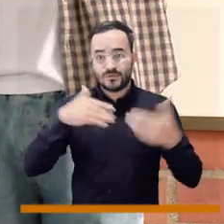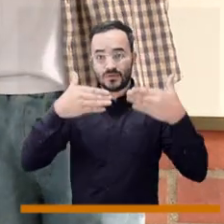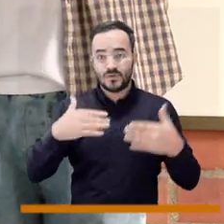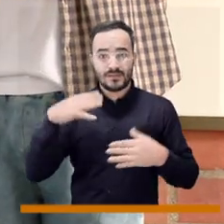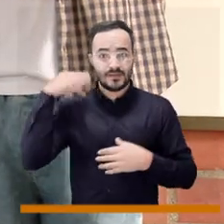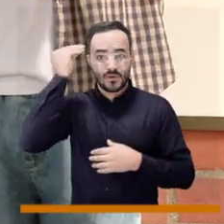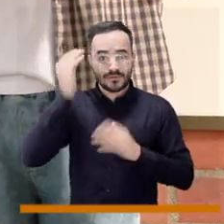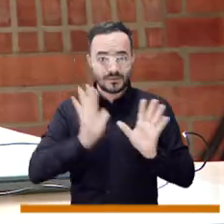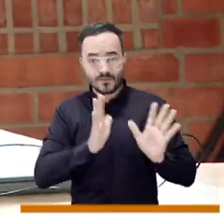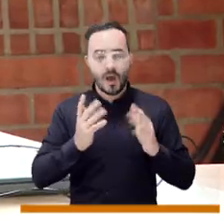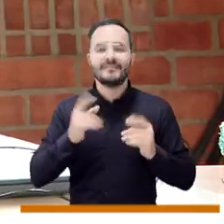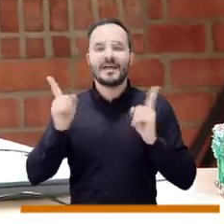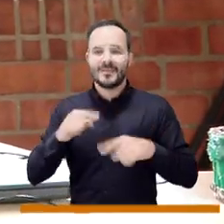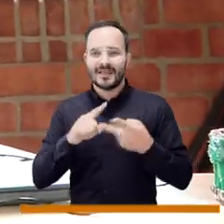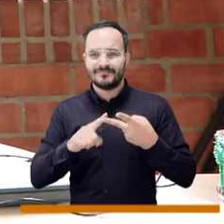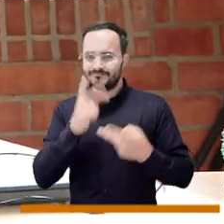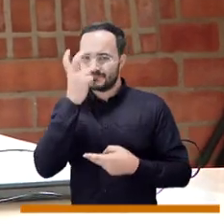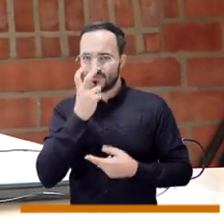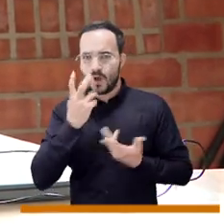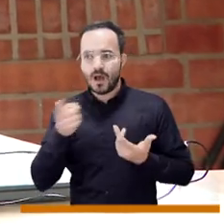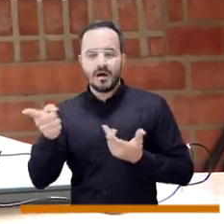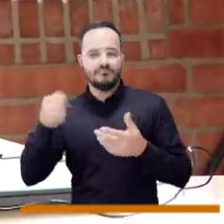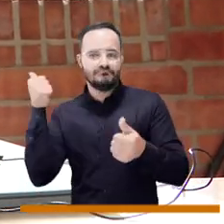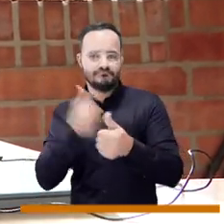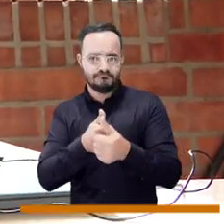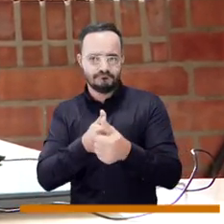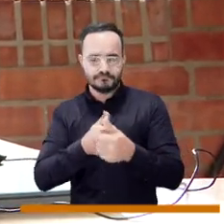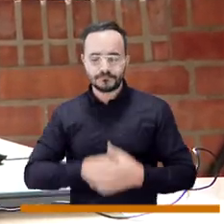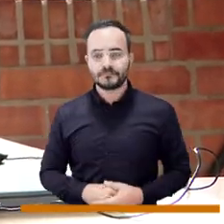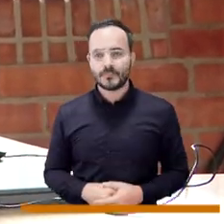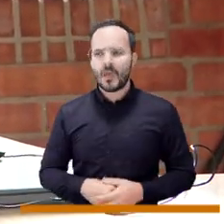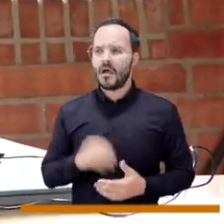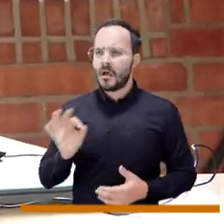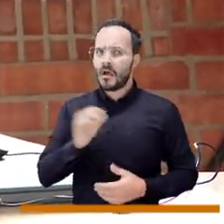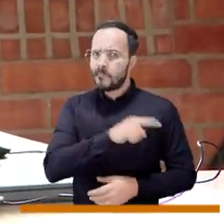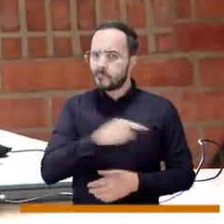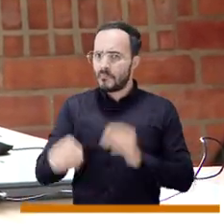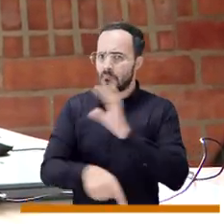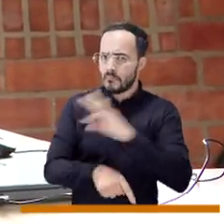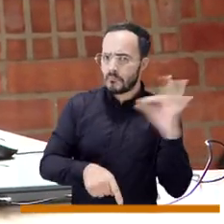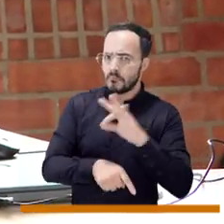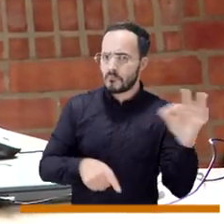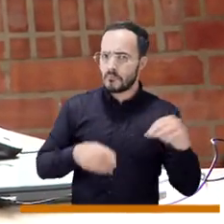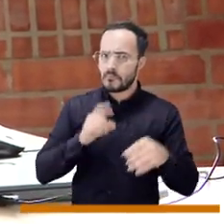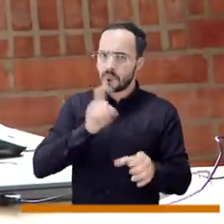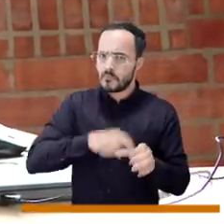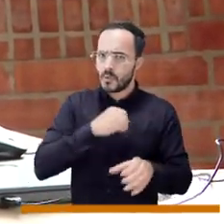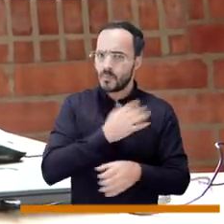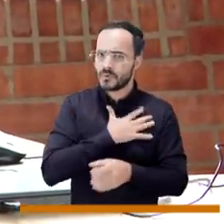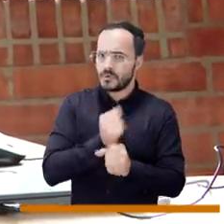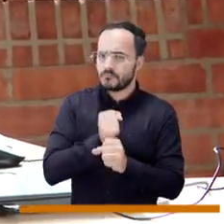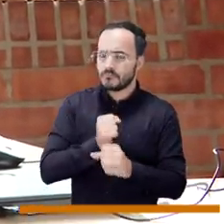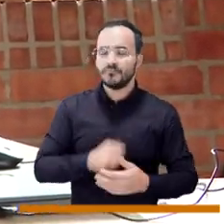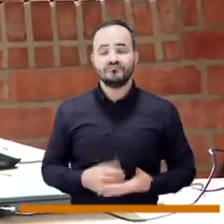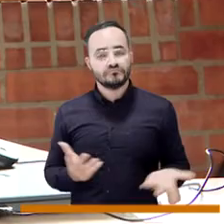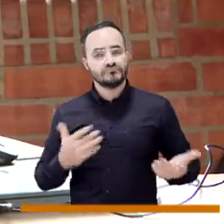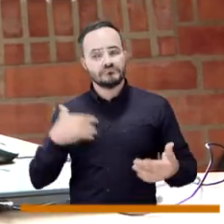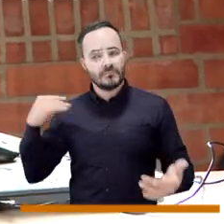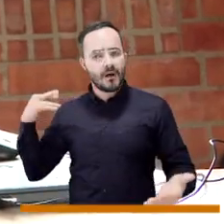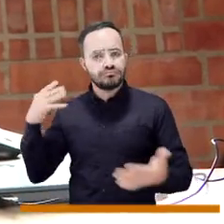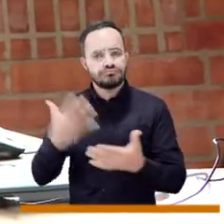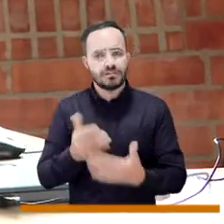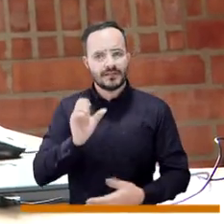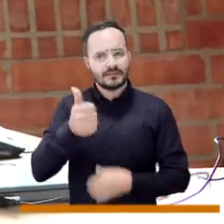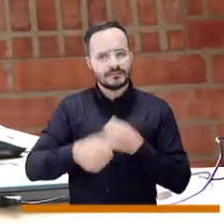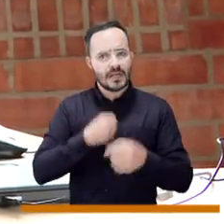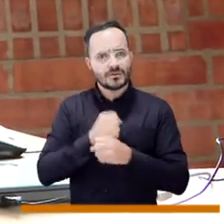una condición visual. ¿Las empresas sí los están buscando para contratar a este tipo de personas en el mercado laboral? Hemos